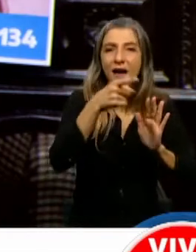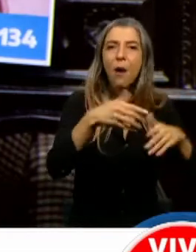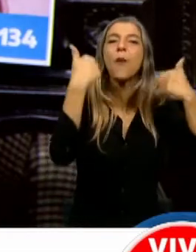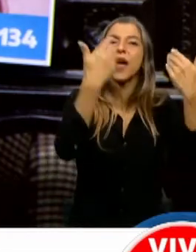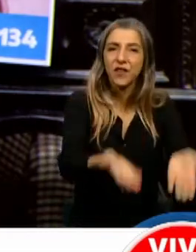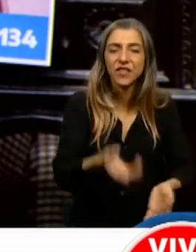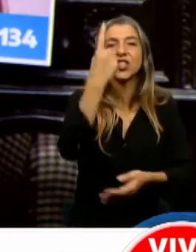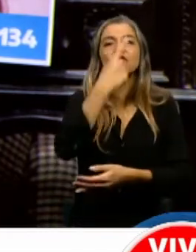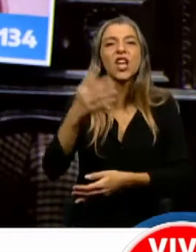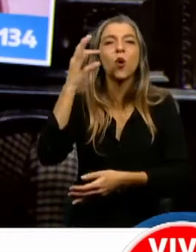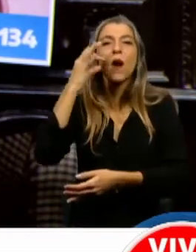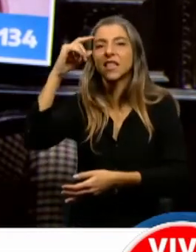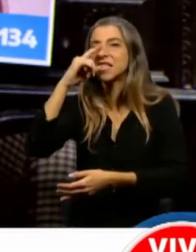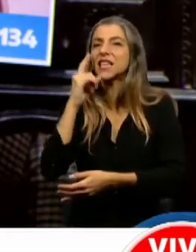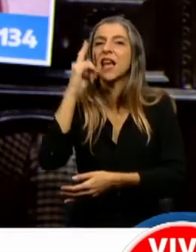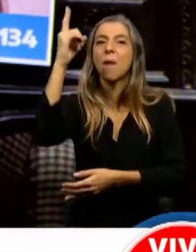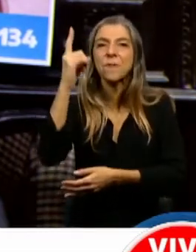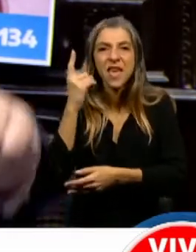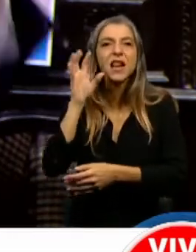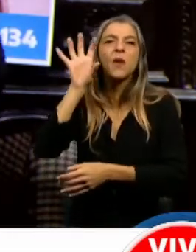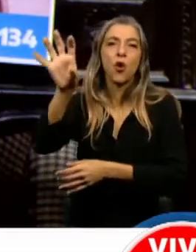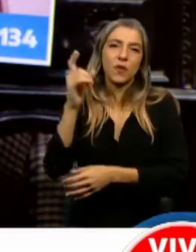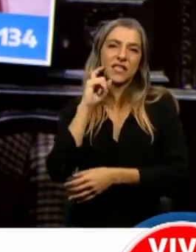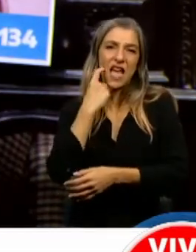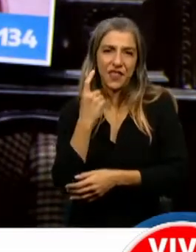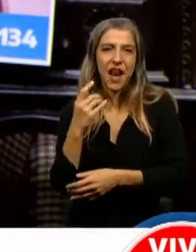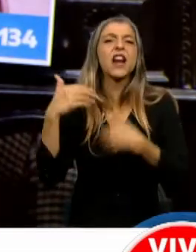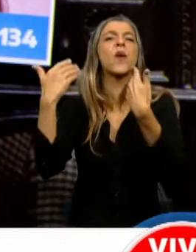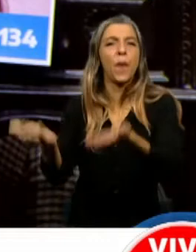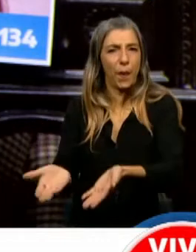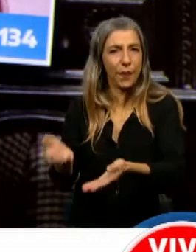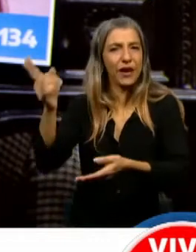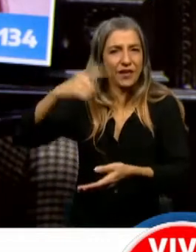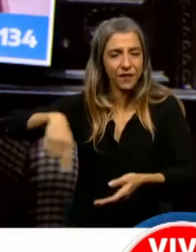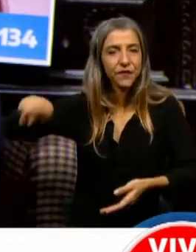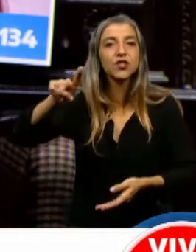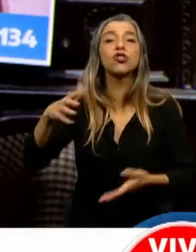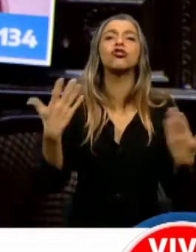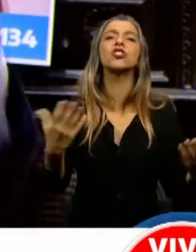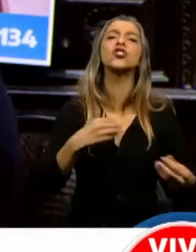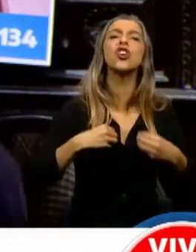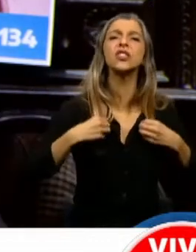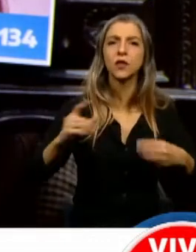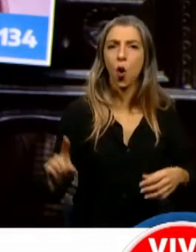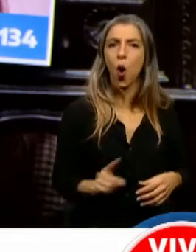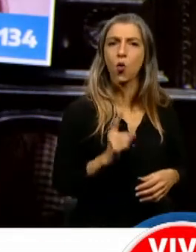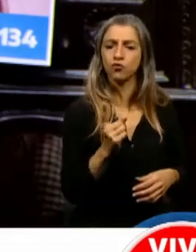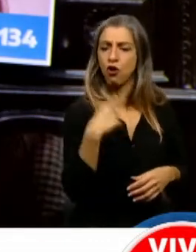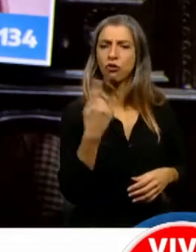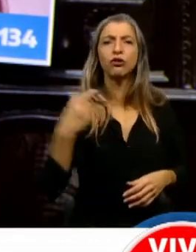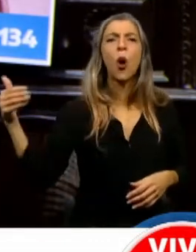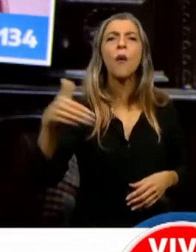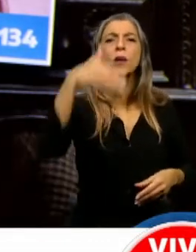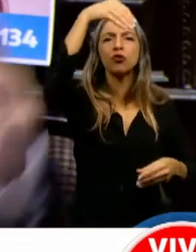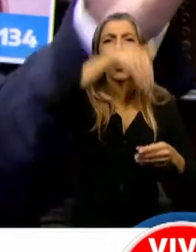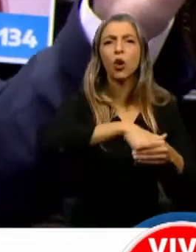147.000 monotributistas en la provincia de Entre Ríos. Así que, señor presidente, con orgullo venimos a votar esta